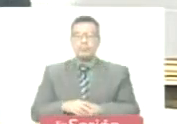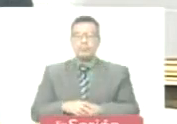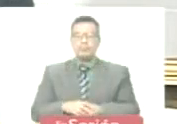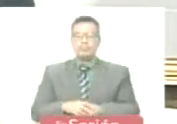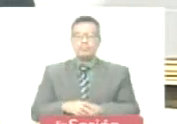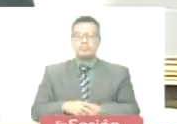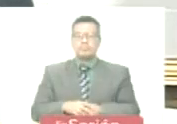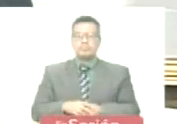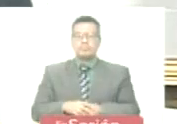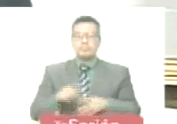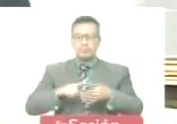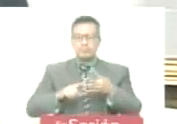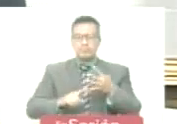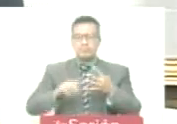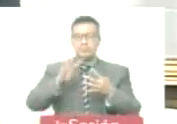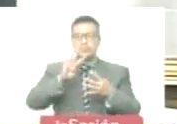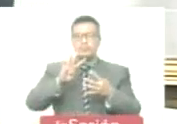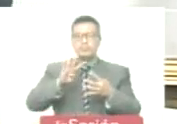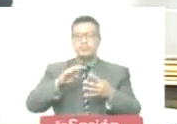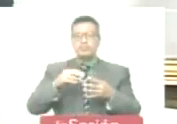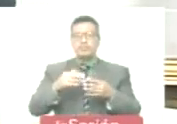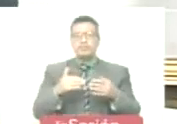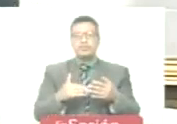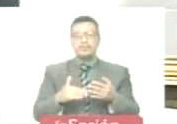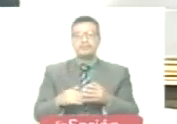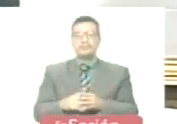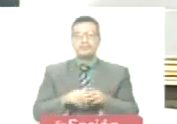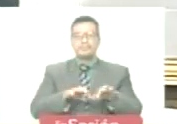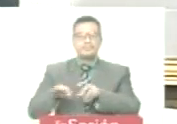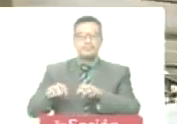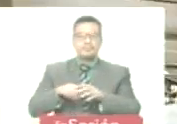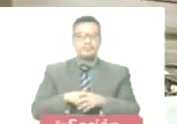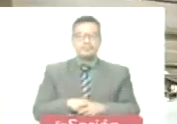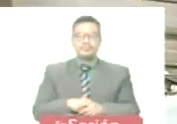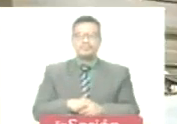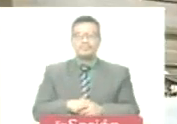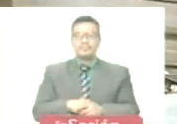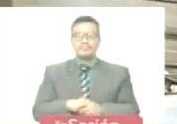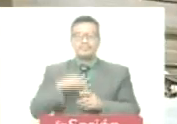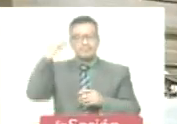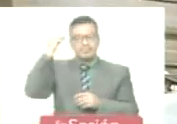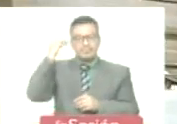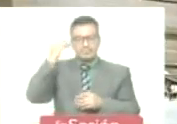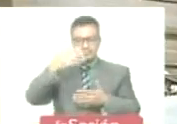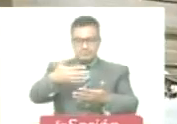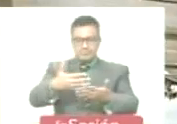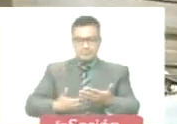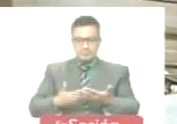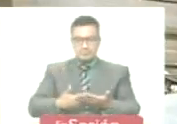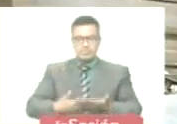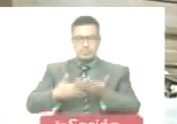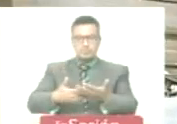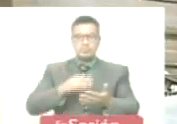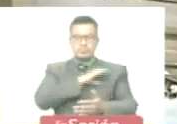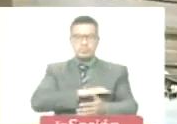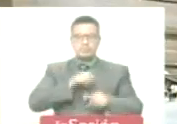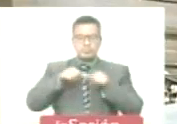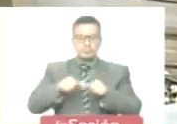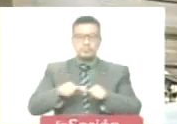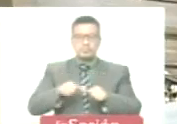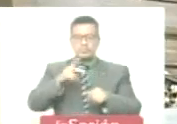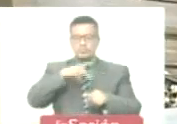Exteriores. Cuarto punto del orden del día, ciudadana secretaria. Considerar el informe presentado por la Comisión Permanente